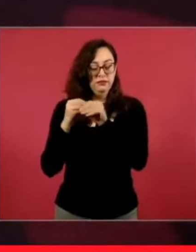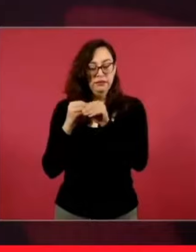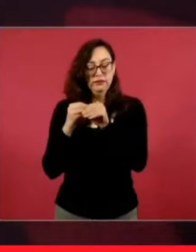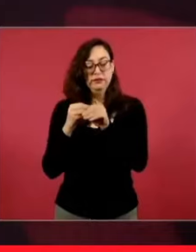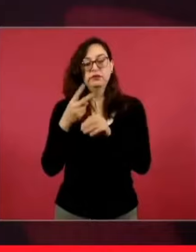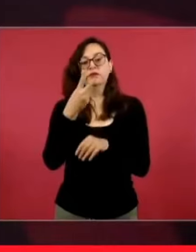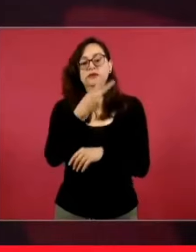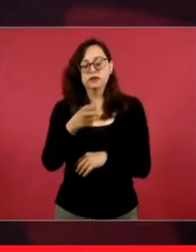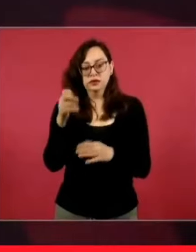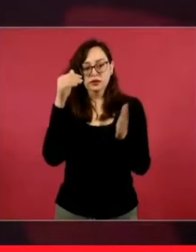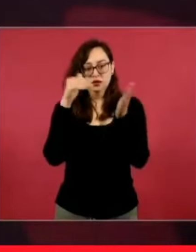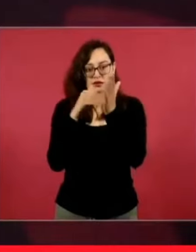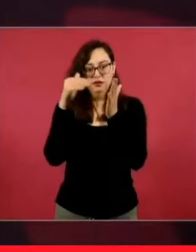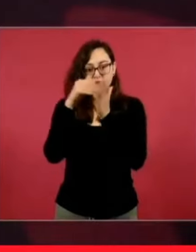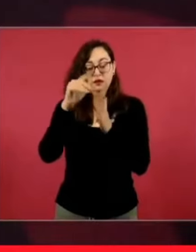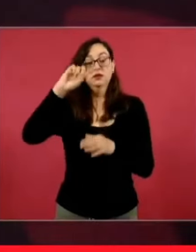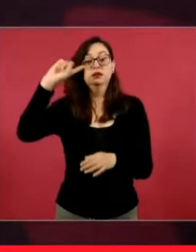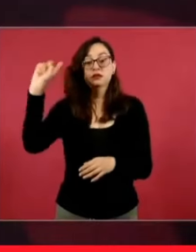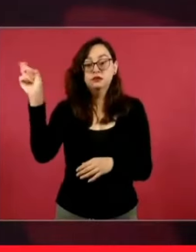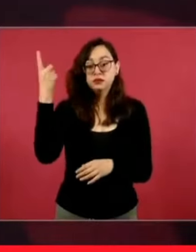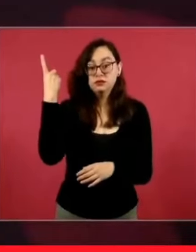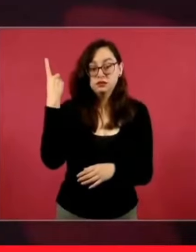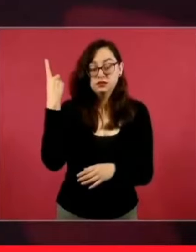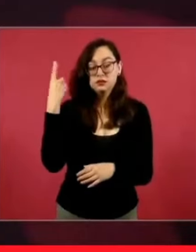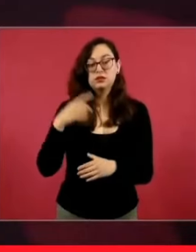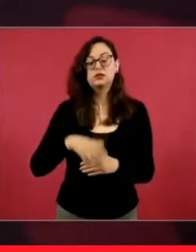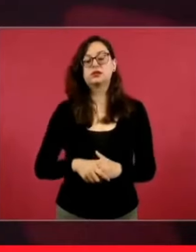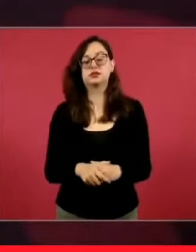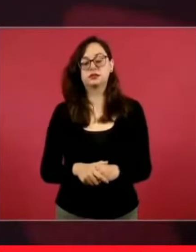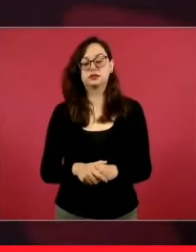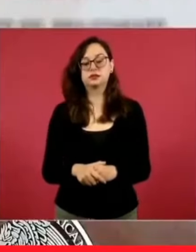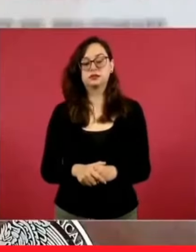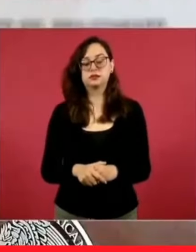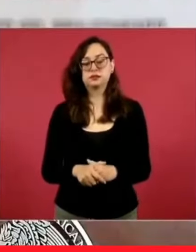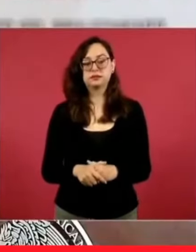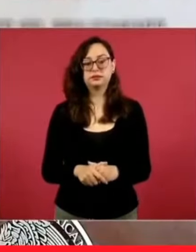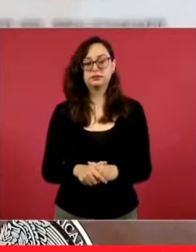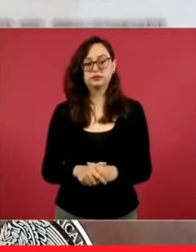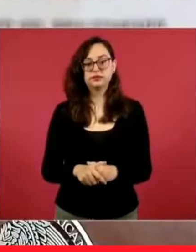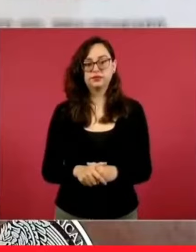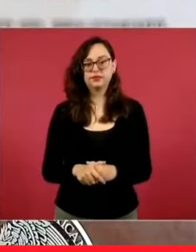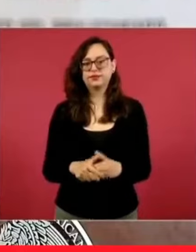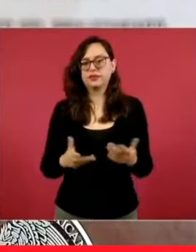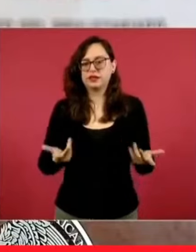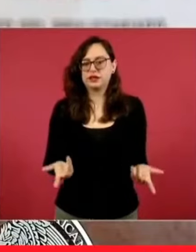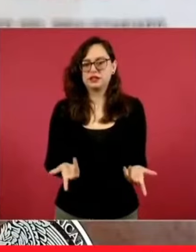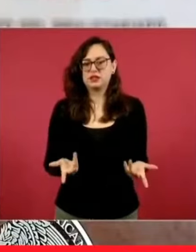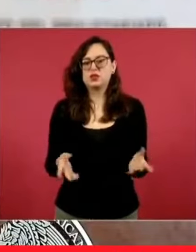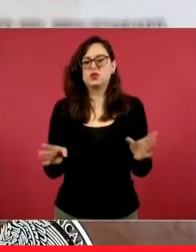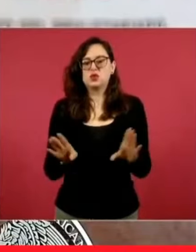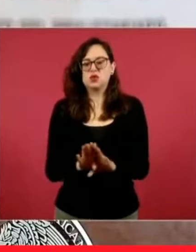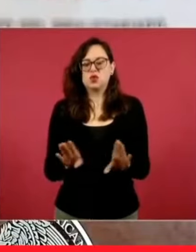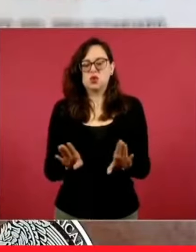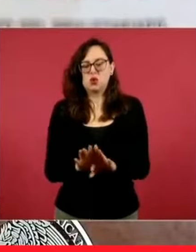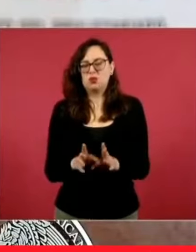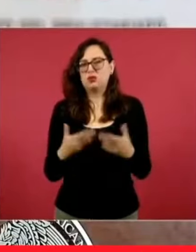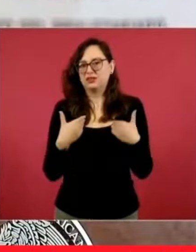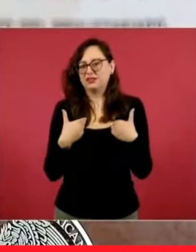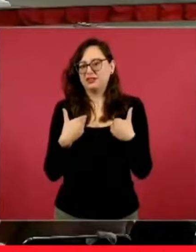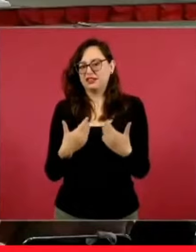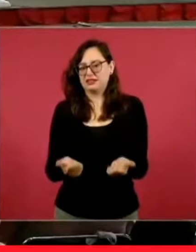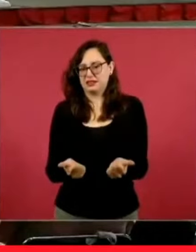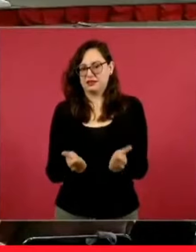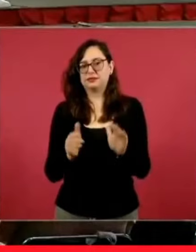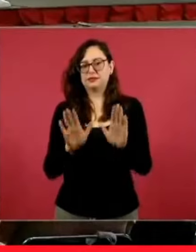superará los 200 mil millones de dólares en 6 años. Para entender mejor esto, les vamos a presentar esta gráfica en